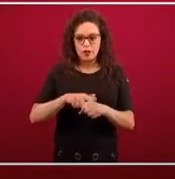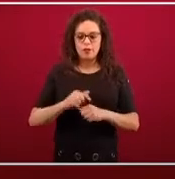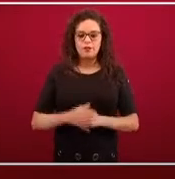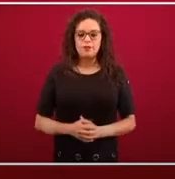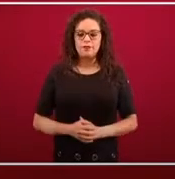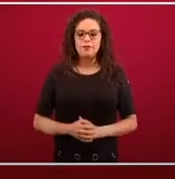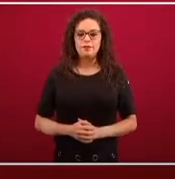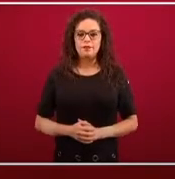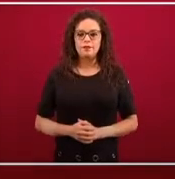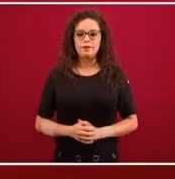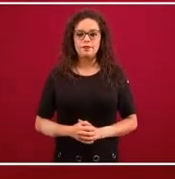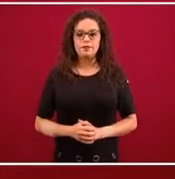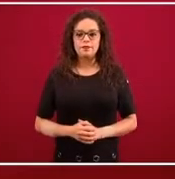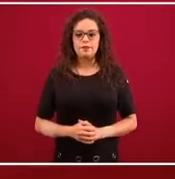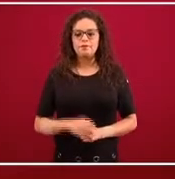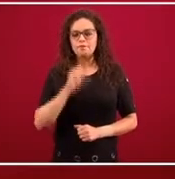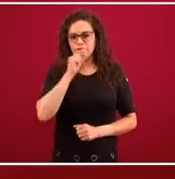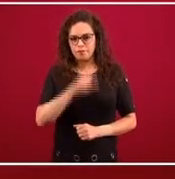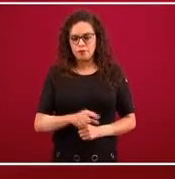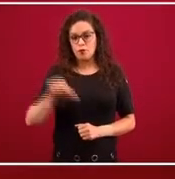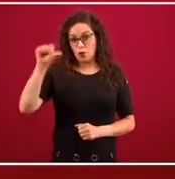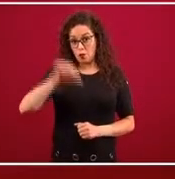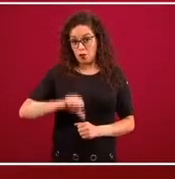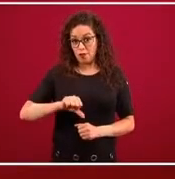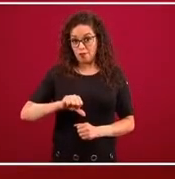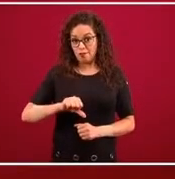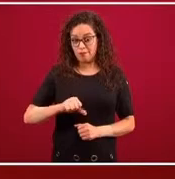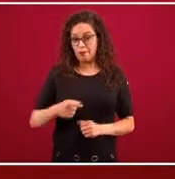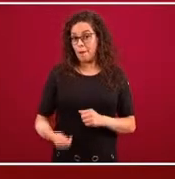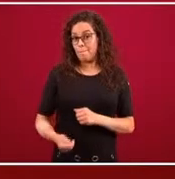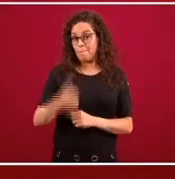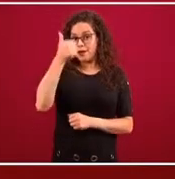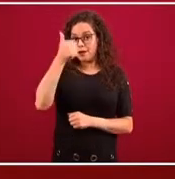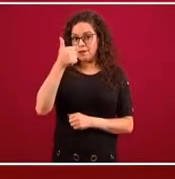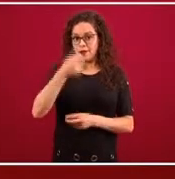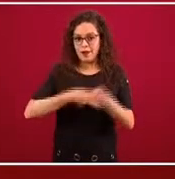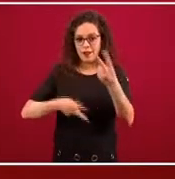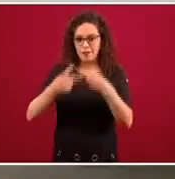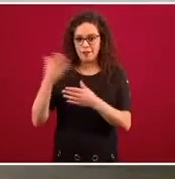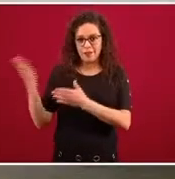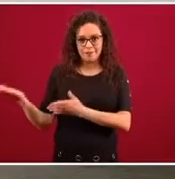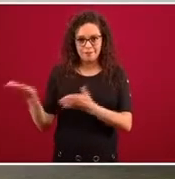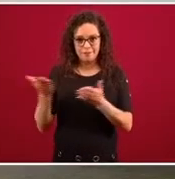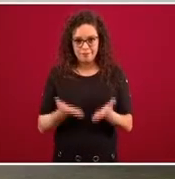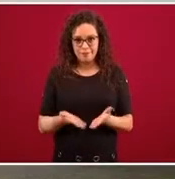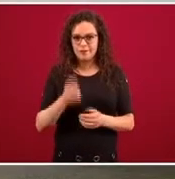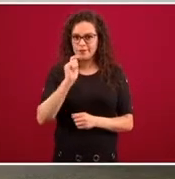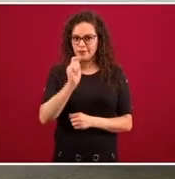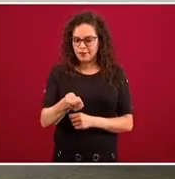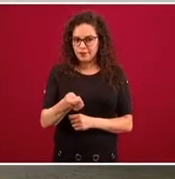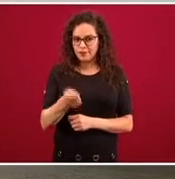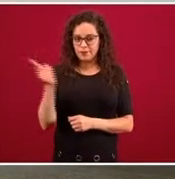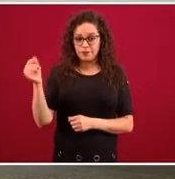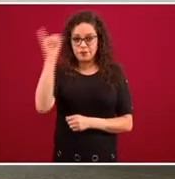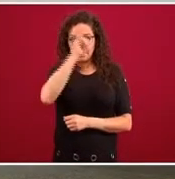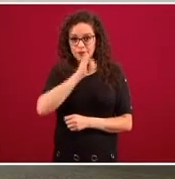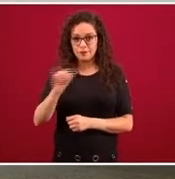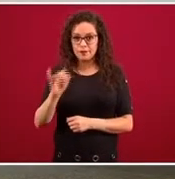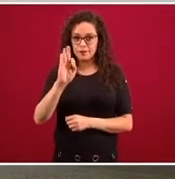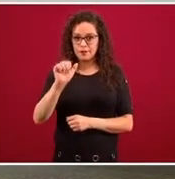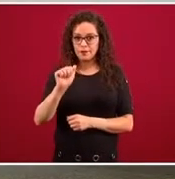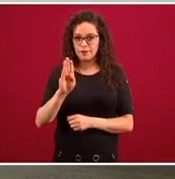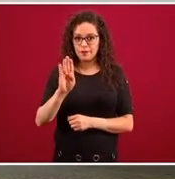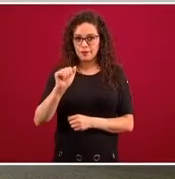Pero también el día de hoy I'd also quisiera like darle to la bienvenida. Es la primera welcome vez que nos acompaña. our Está con head, nosotros la Fabienne, head jefa of her